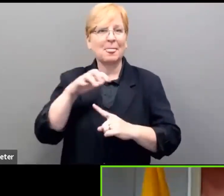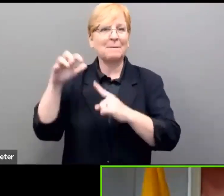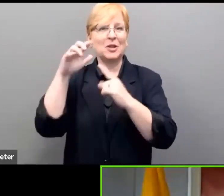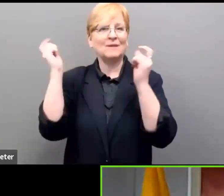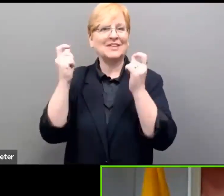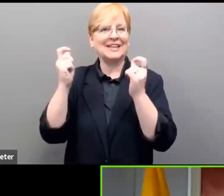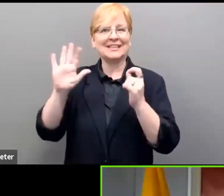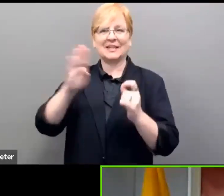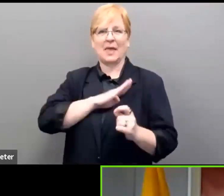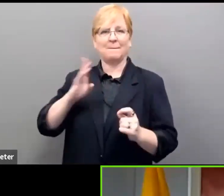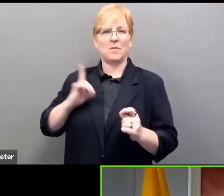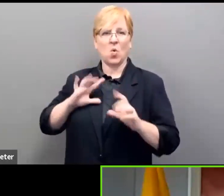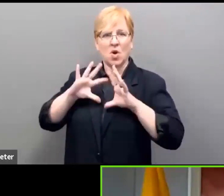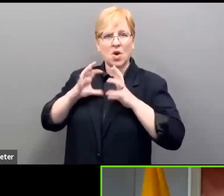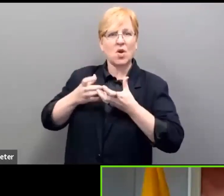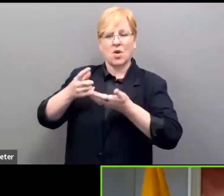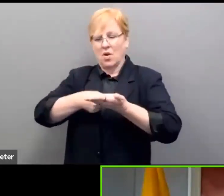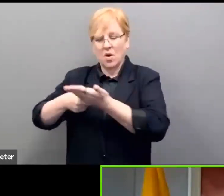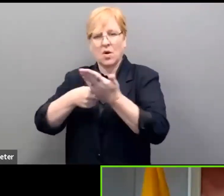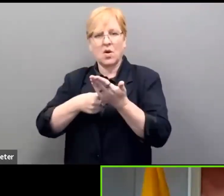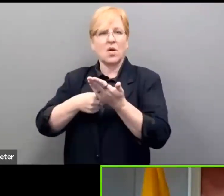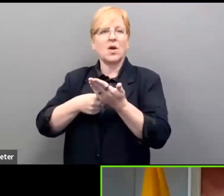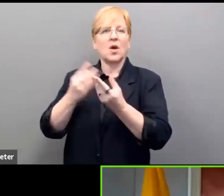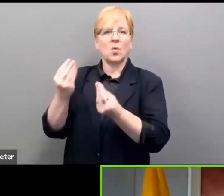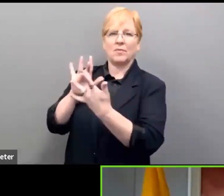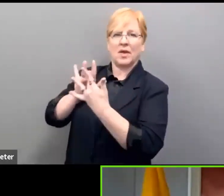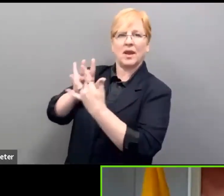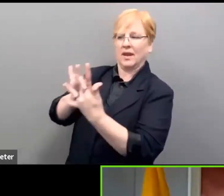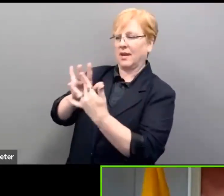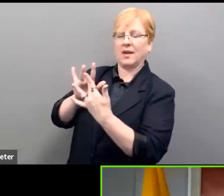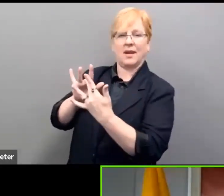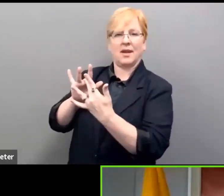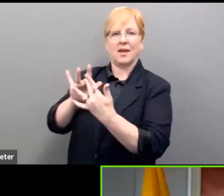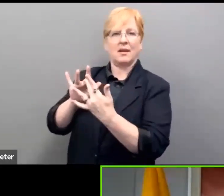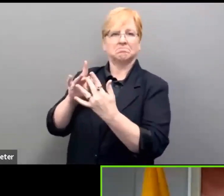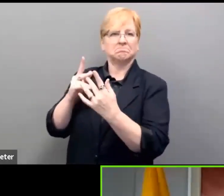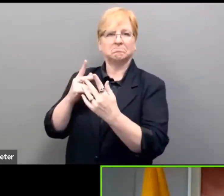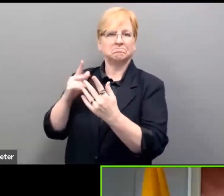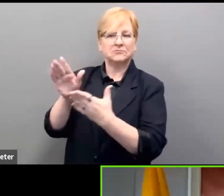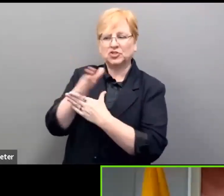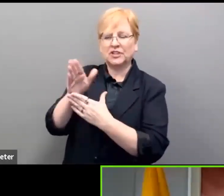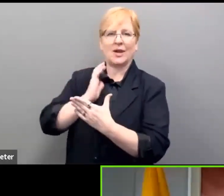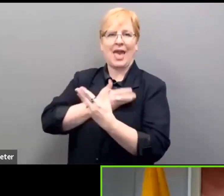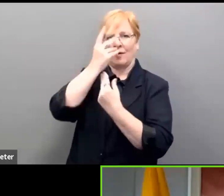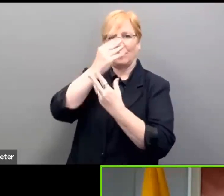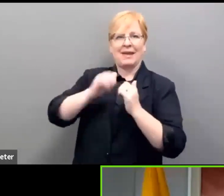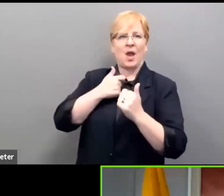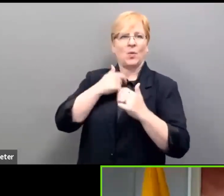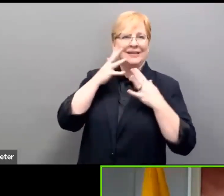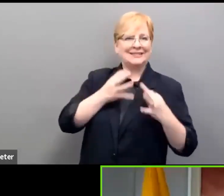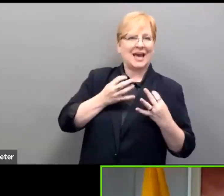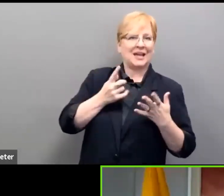esas instalaciones? Bueno, de nuevo, estamos poniendo mucho esfuerzo.